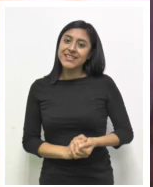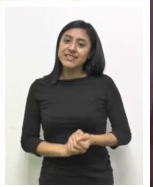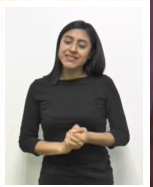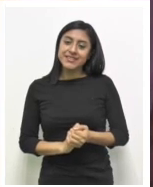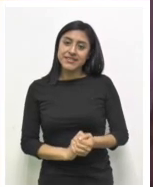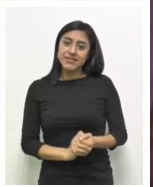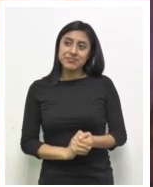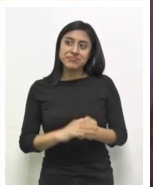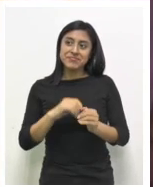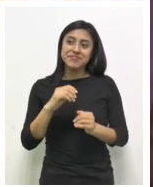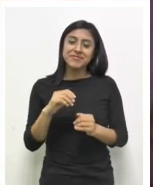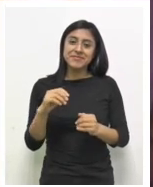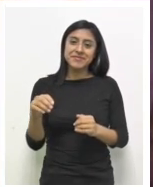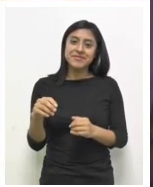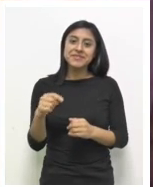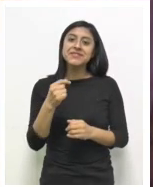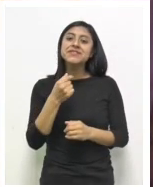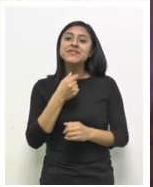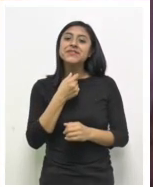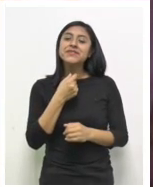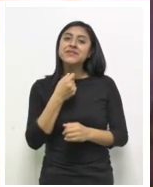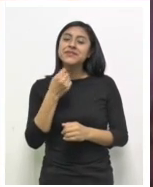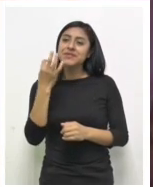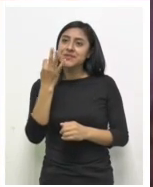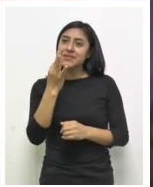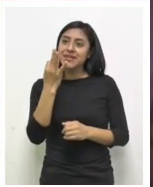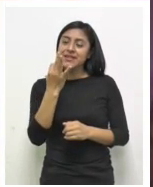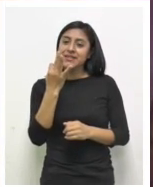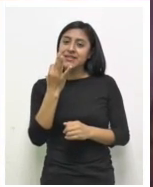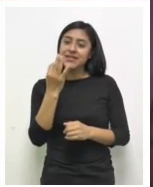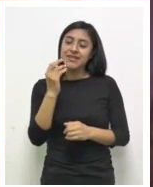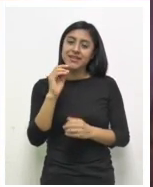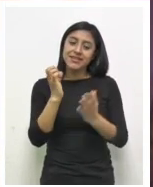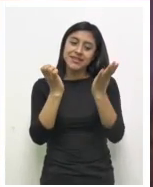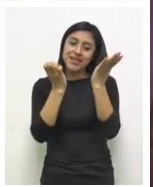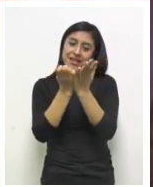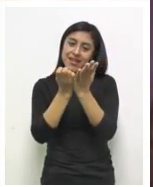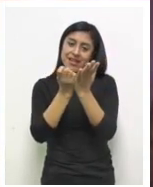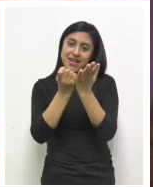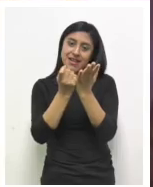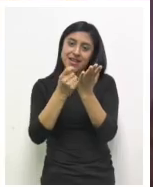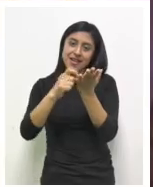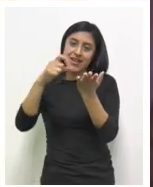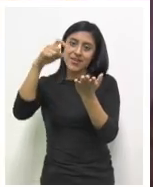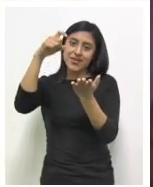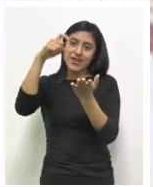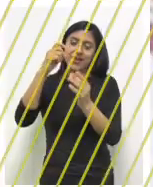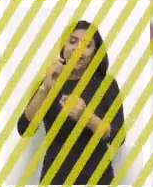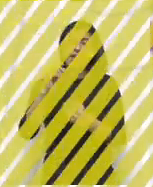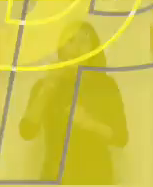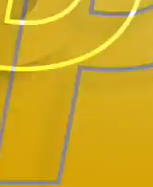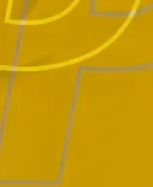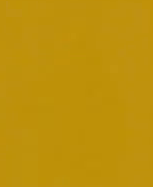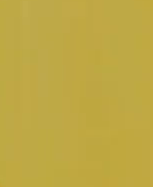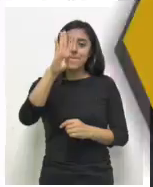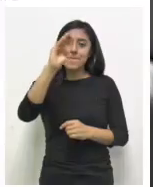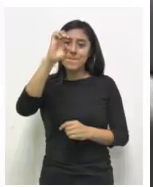Sus alumnas del Colegio Belén, sus exalumnas, lo recuerdan también como un hombre